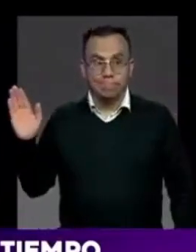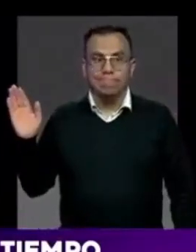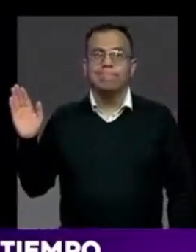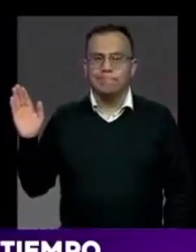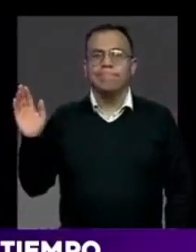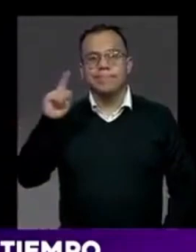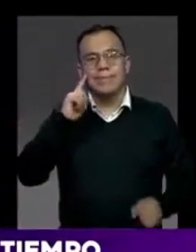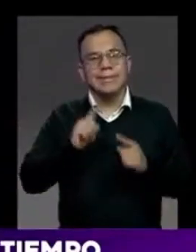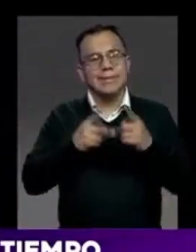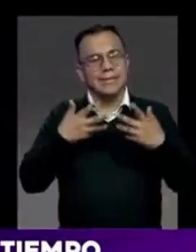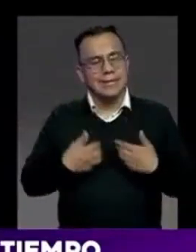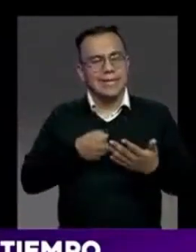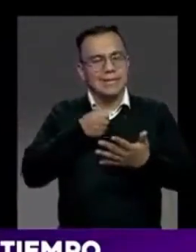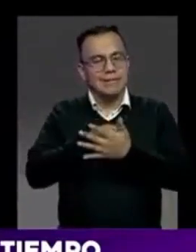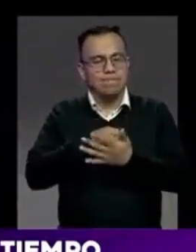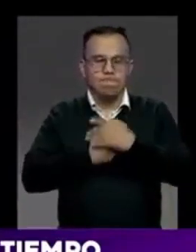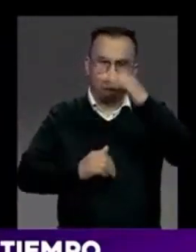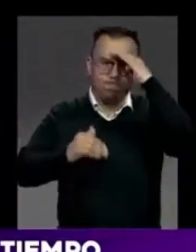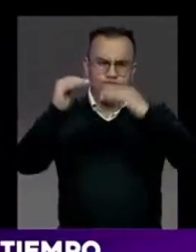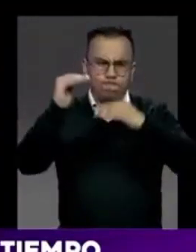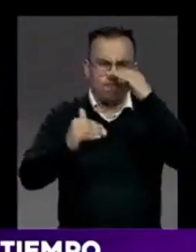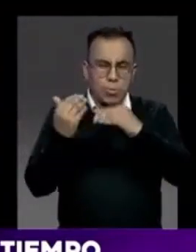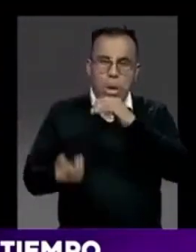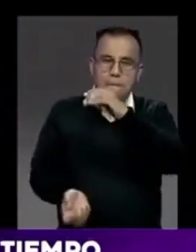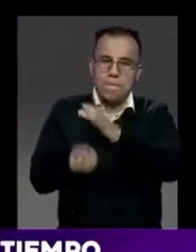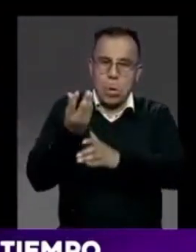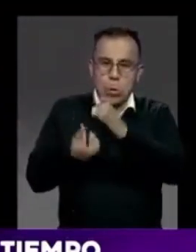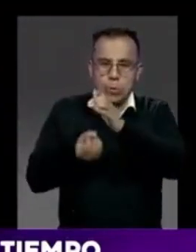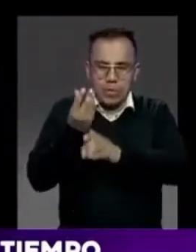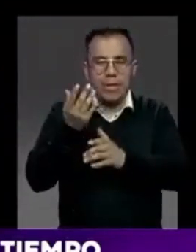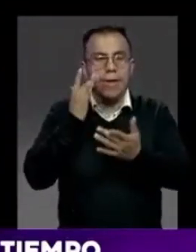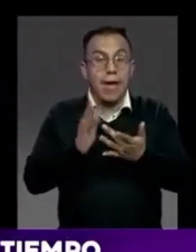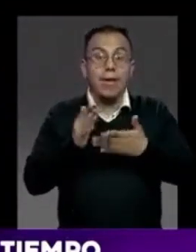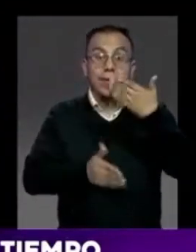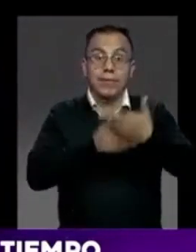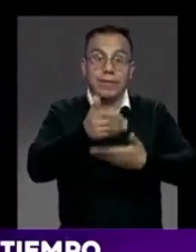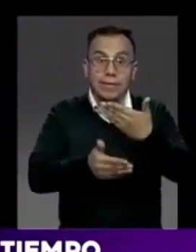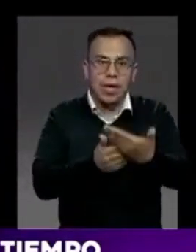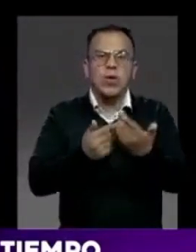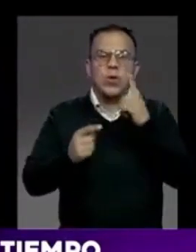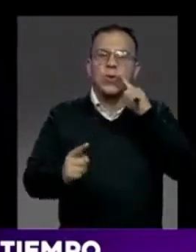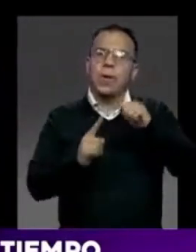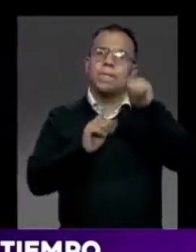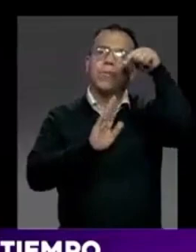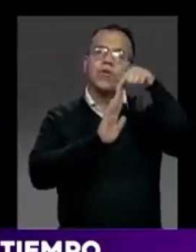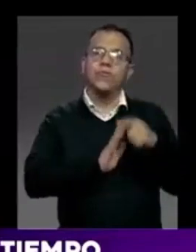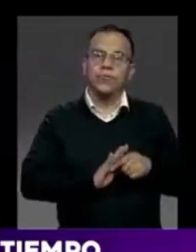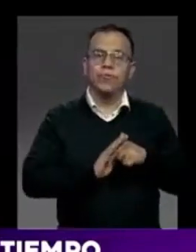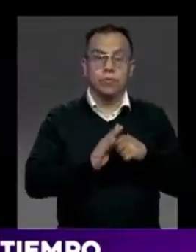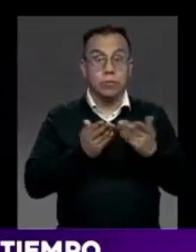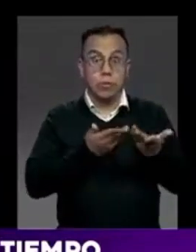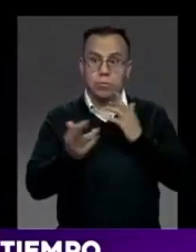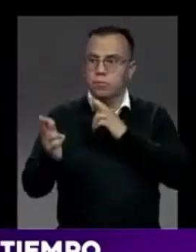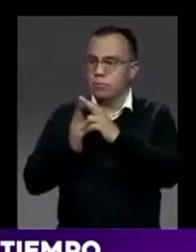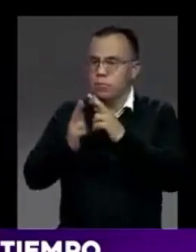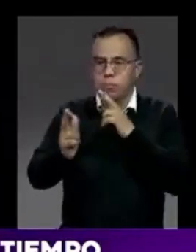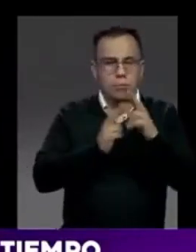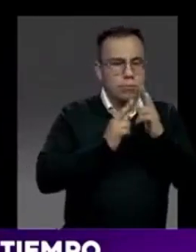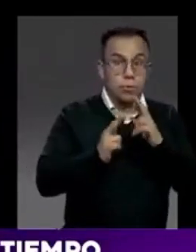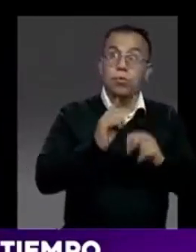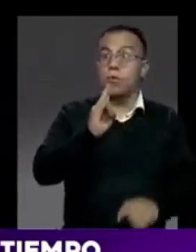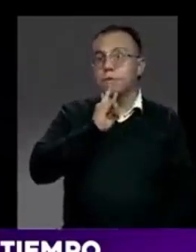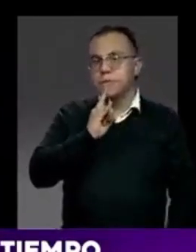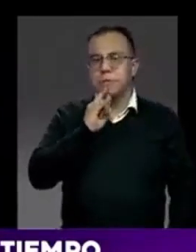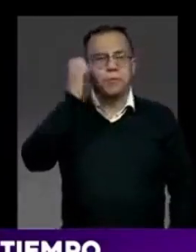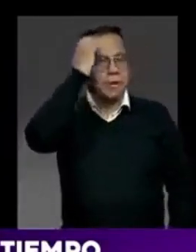tratado de fijarme en competitividad en productividad en desarrollo y por fin de profundizar relaciones comerciales con eeuu